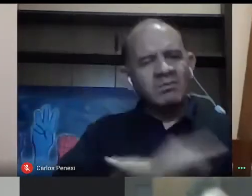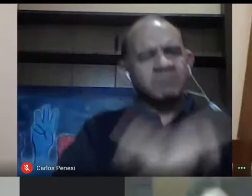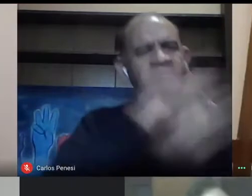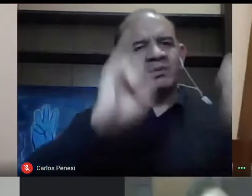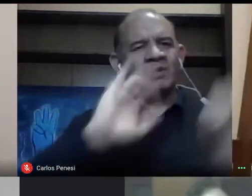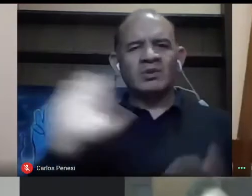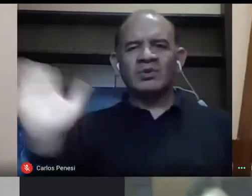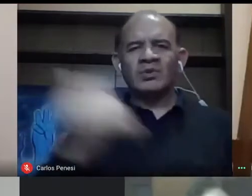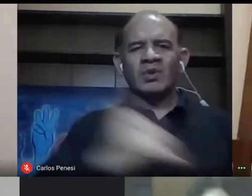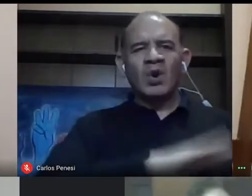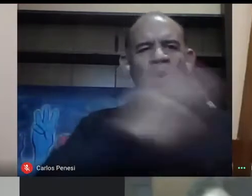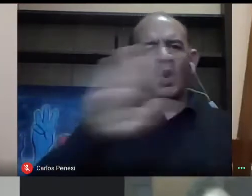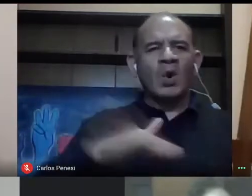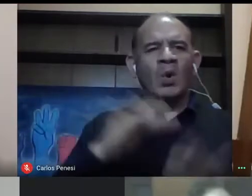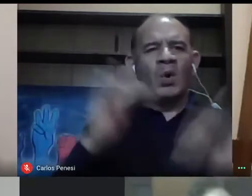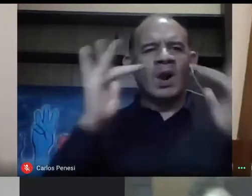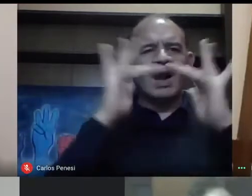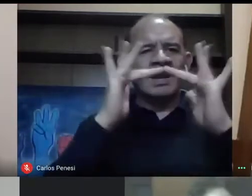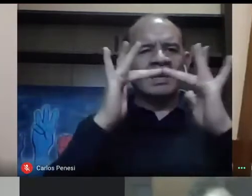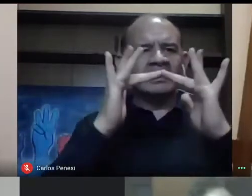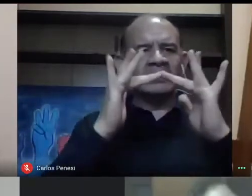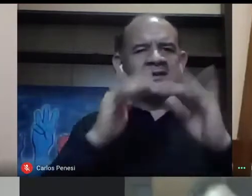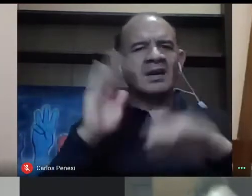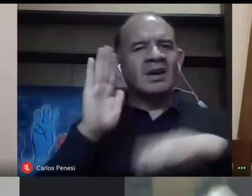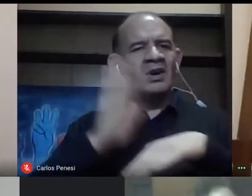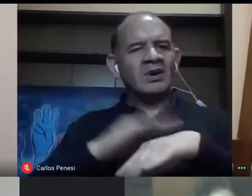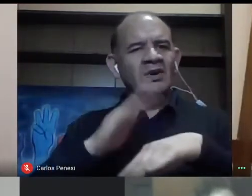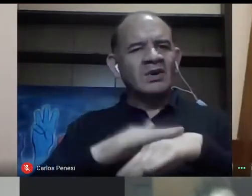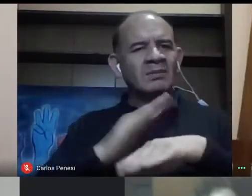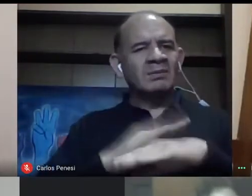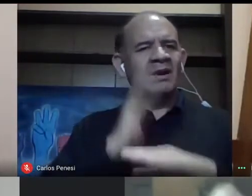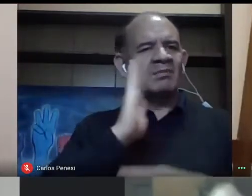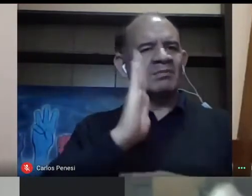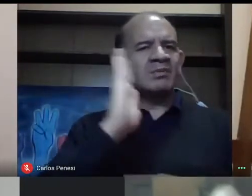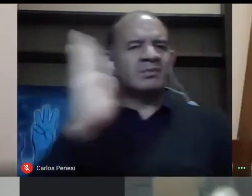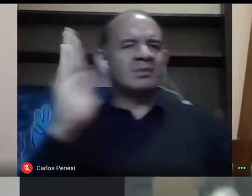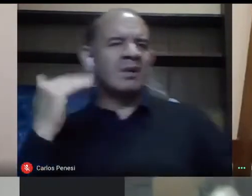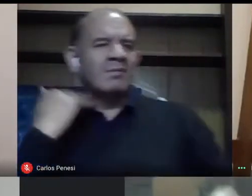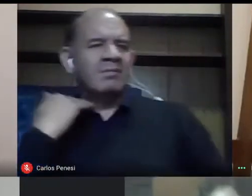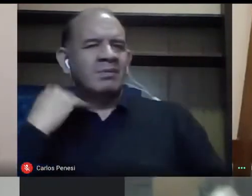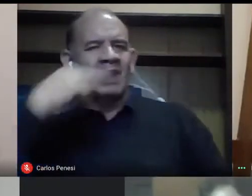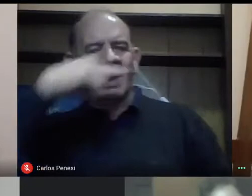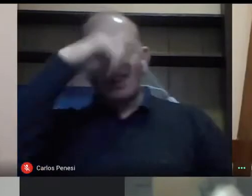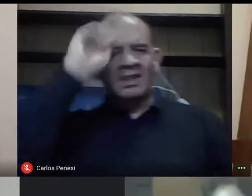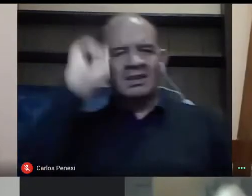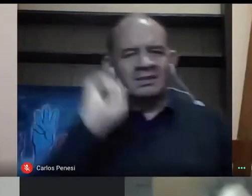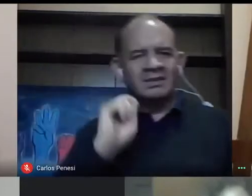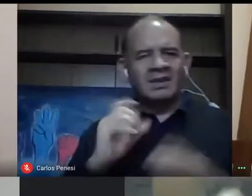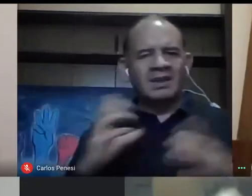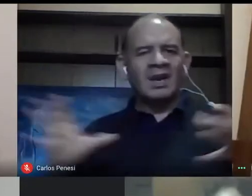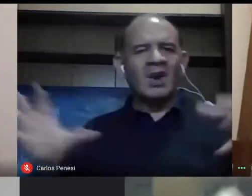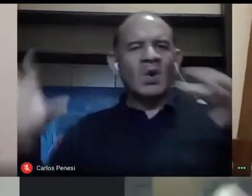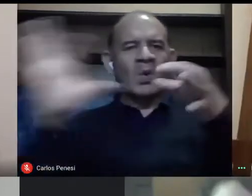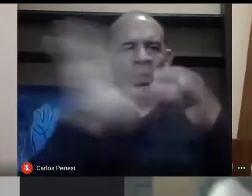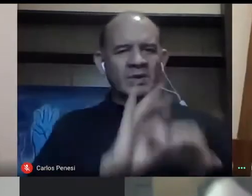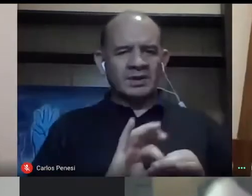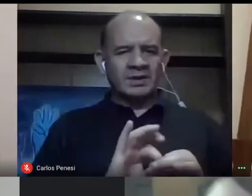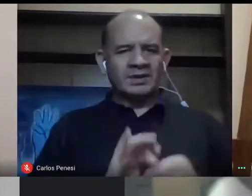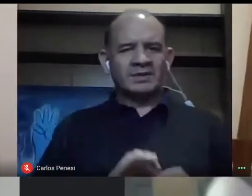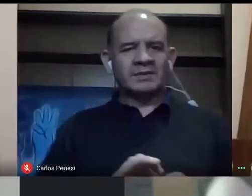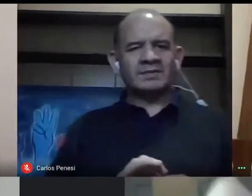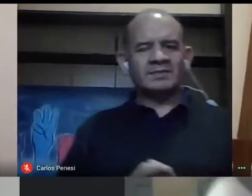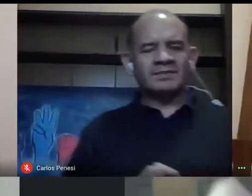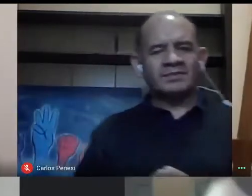espacios posibles, digamos. Y ahí el rol de la Biblioteca Nacional va a ser súper importante también de nuclear y distribuir esa información. Así es, y me das el